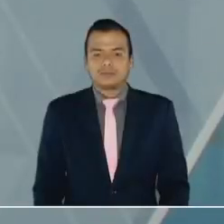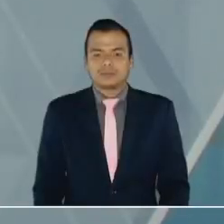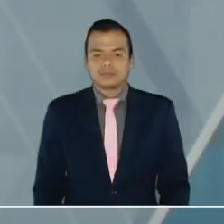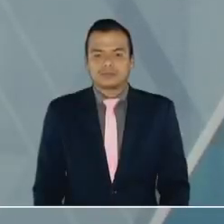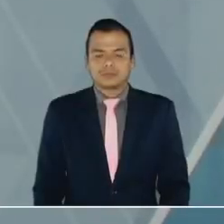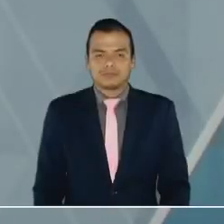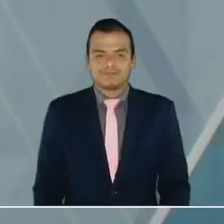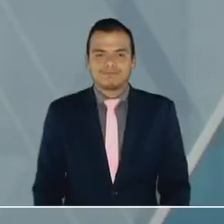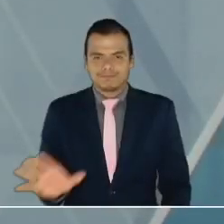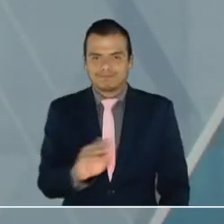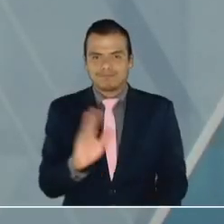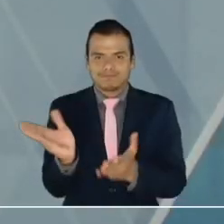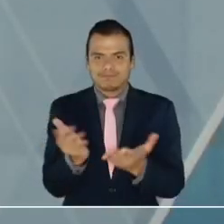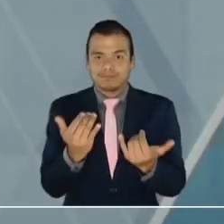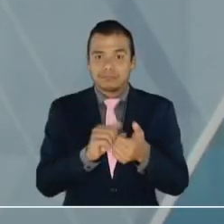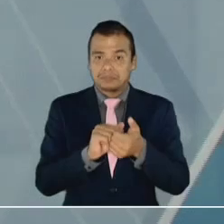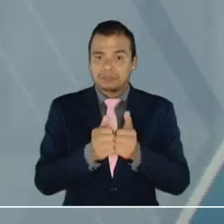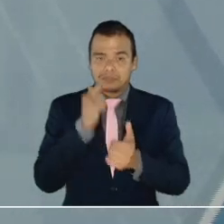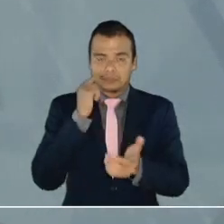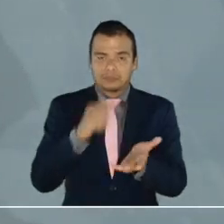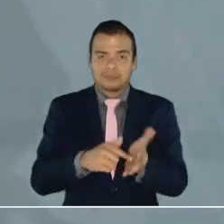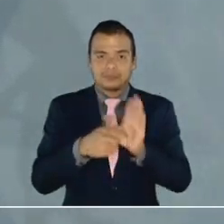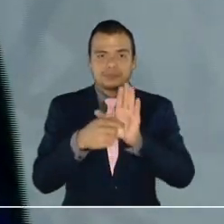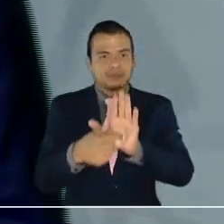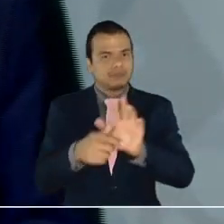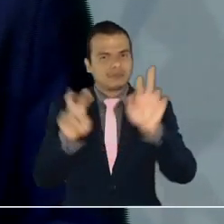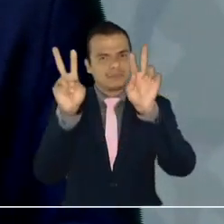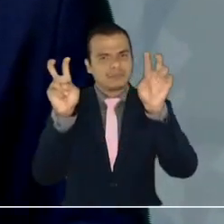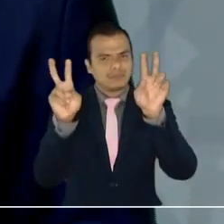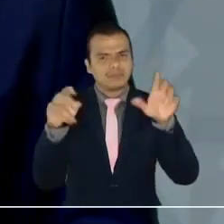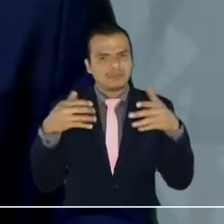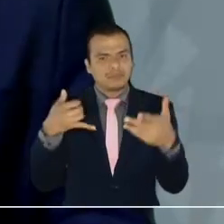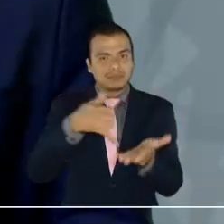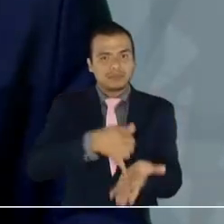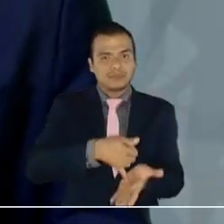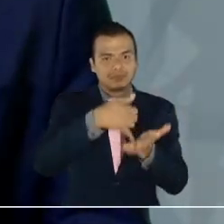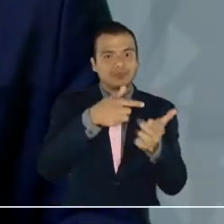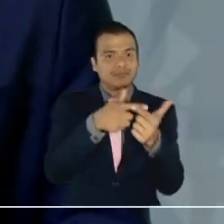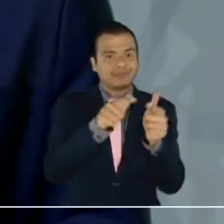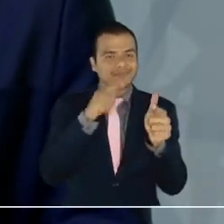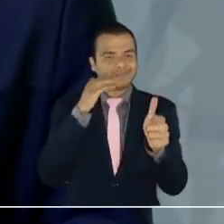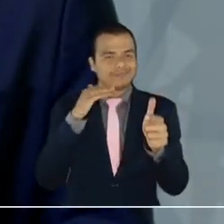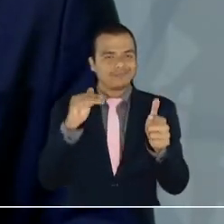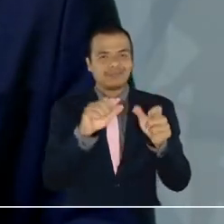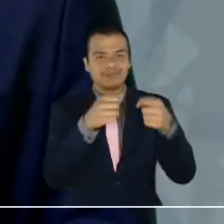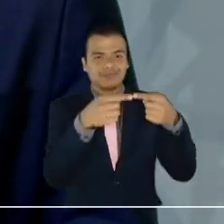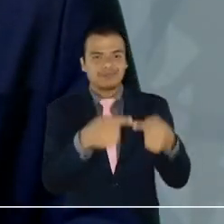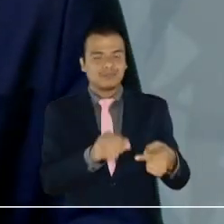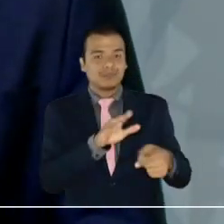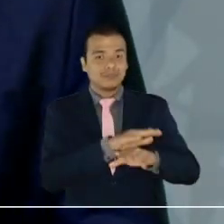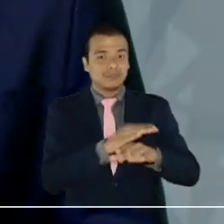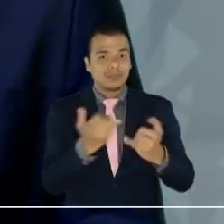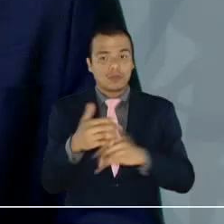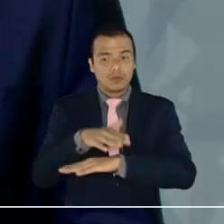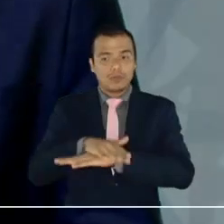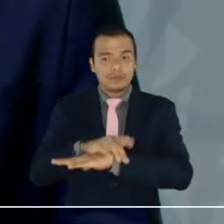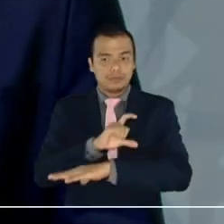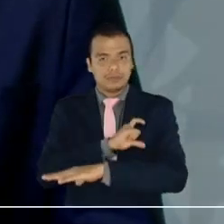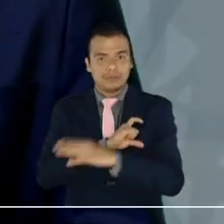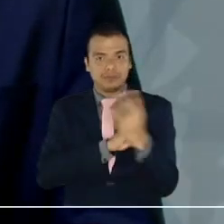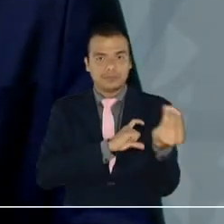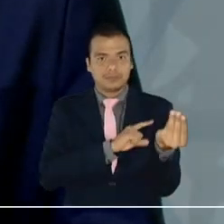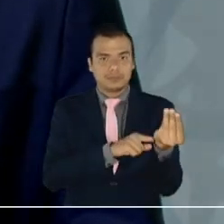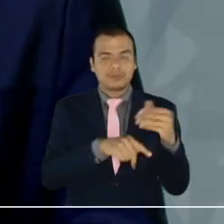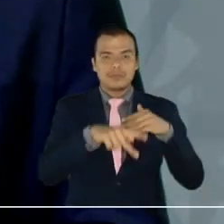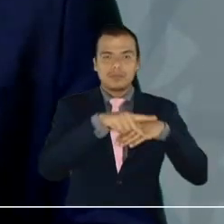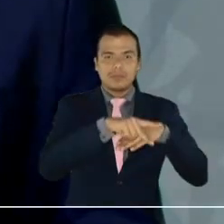Regresamos con la información deportiva para hablar de la Copa Libertadores Femenina. Esta tarde, Deportivo Cali ante Alianza Lima, el ex equipo del técnico